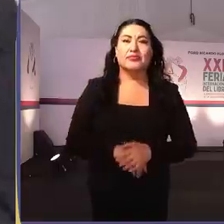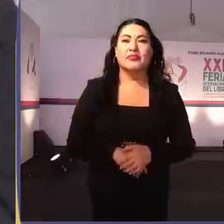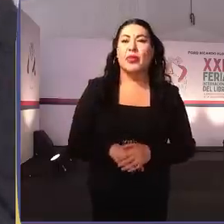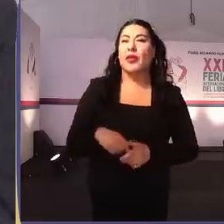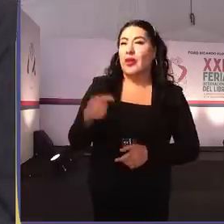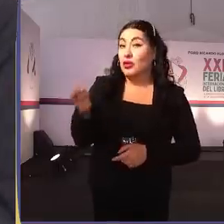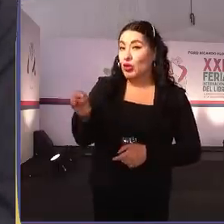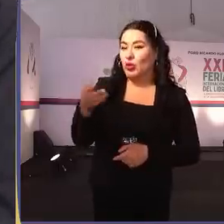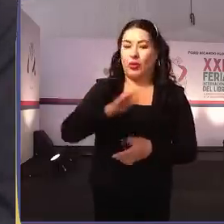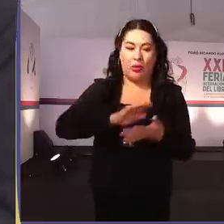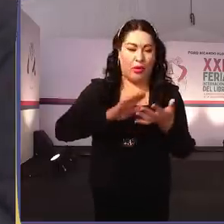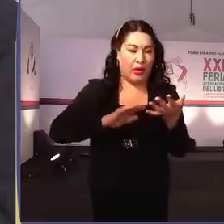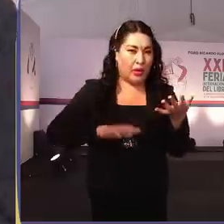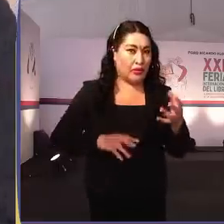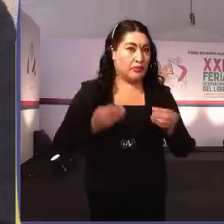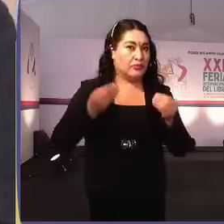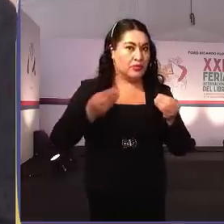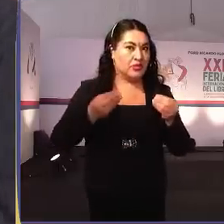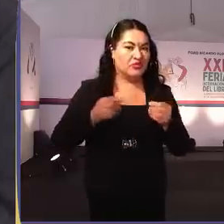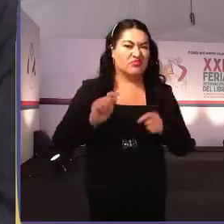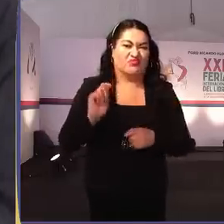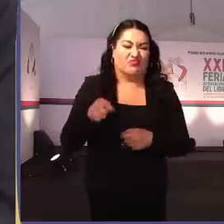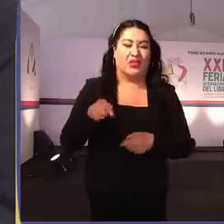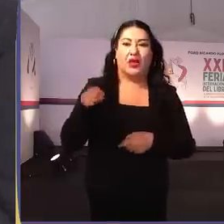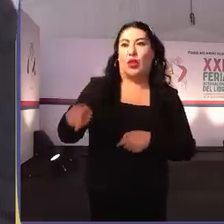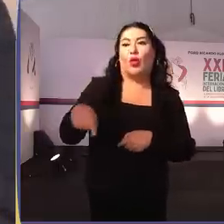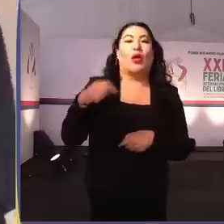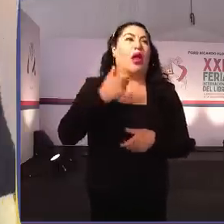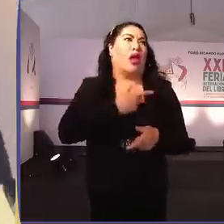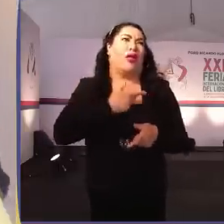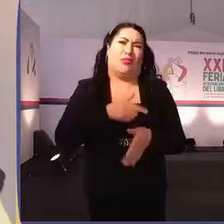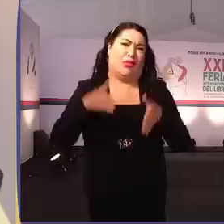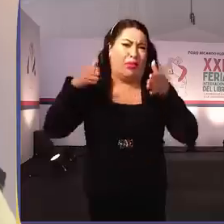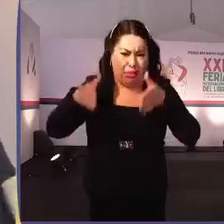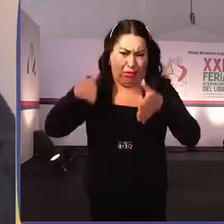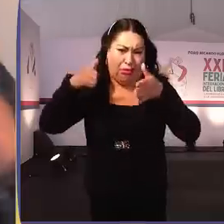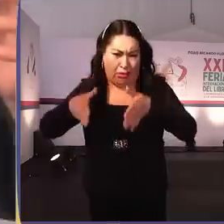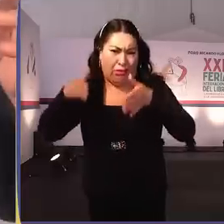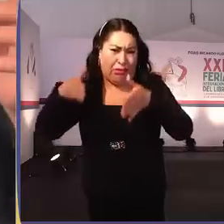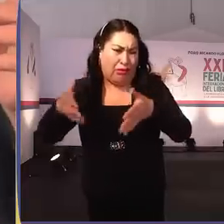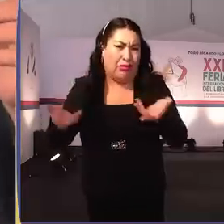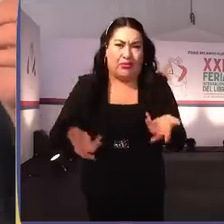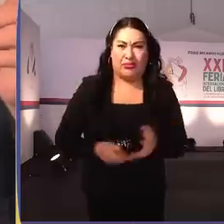si lee mucho, es un matado. Y usted,